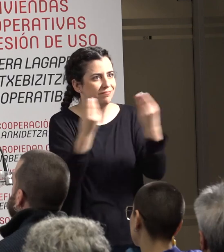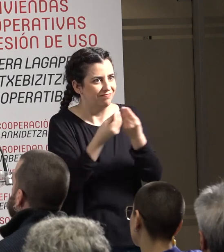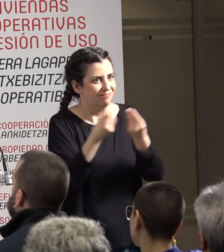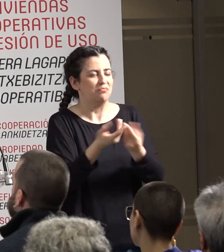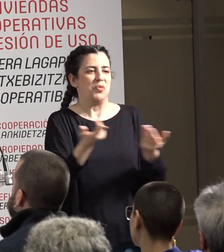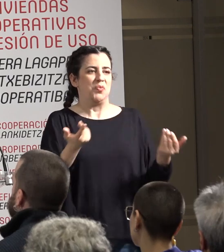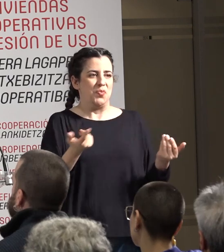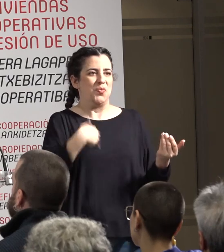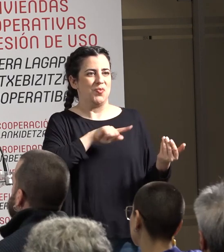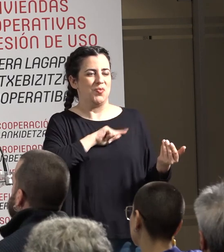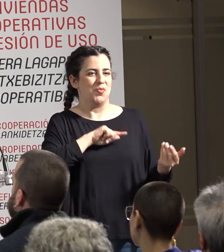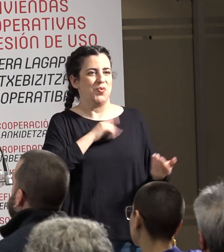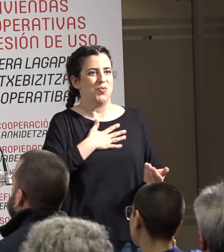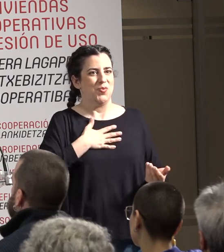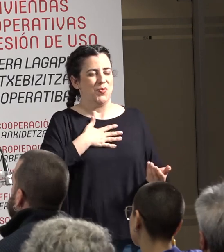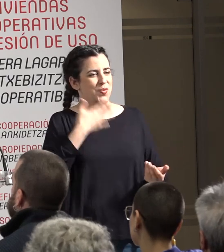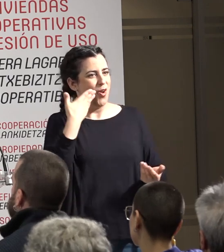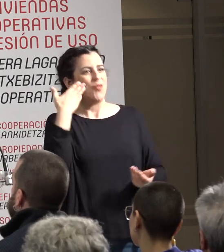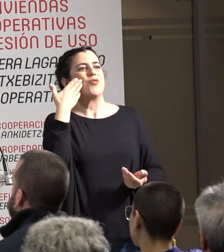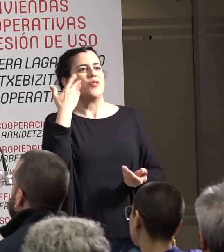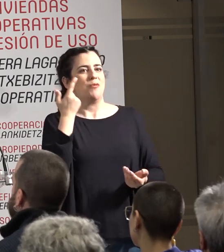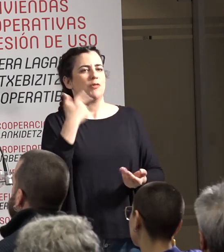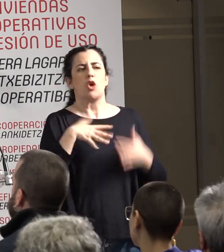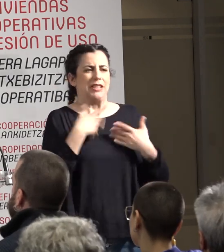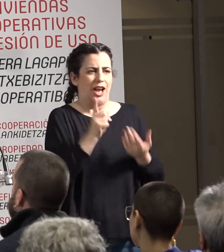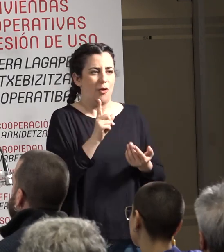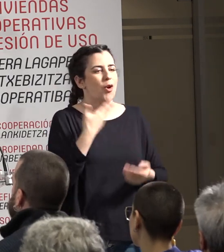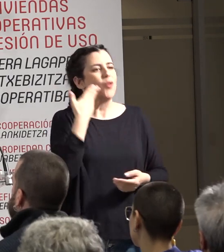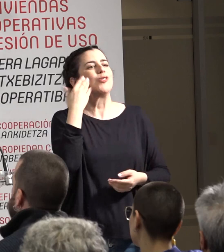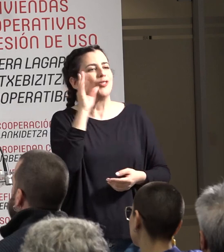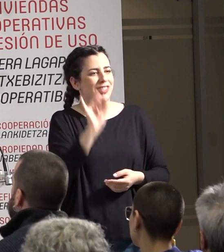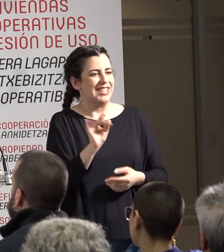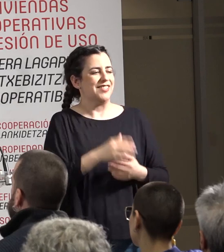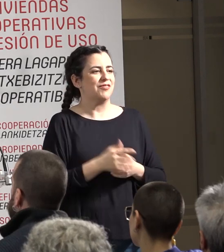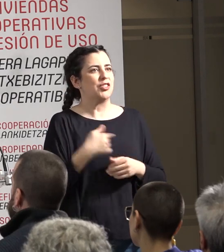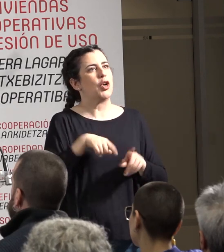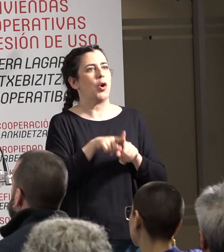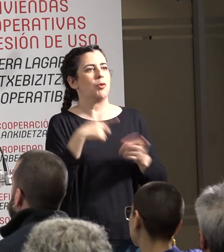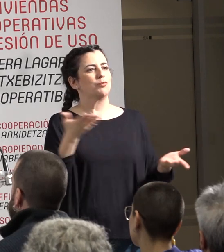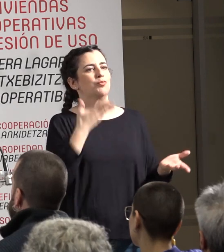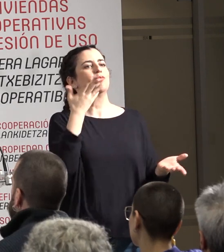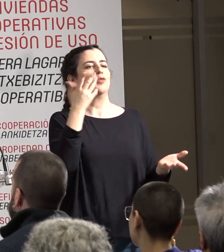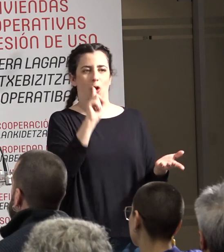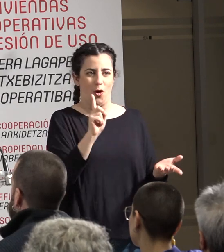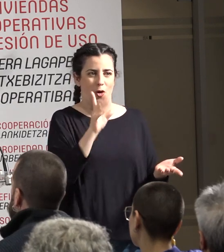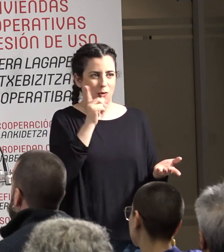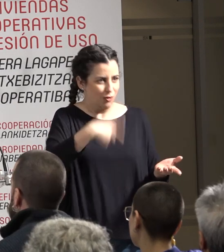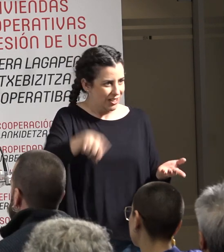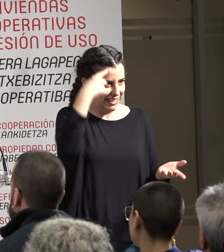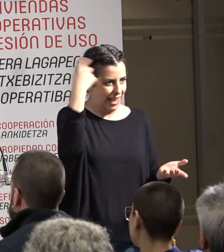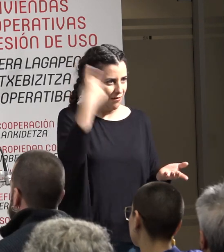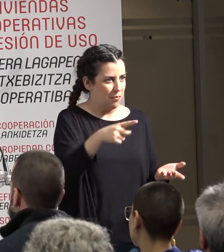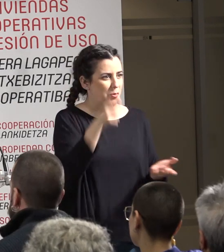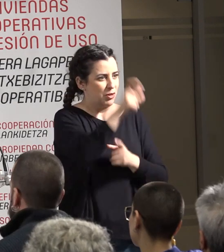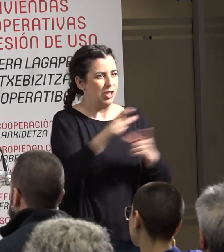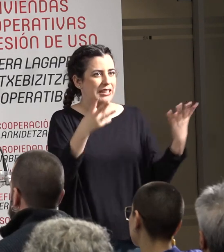llena de orgullo, que decía aquel, aunque no de sorpresa, y no lo digo con ánimo pretencioso, sabemos que sois muchas las personas